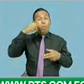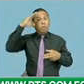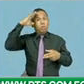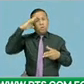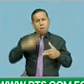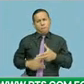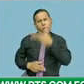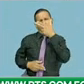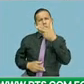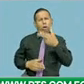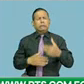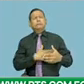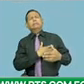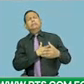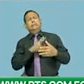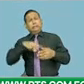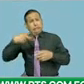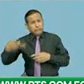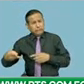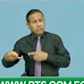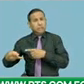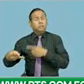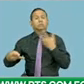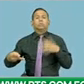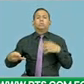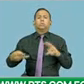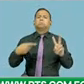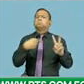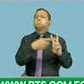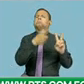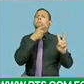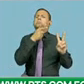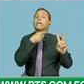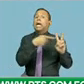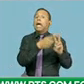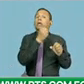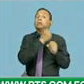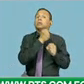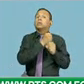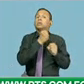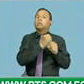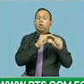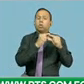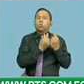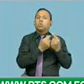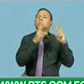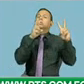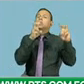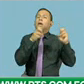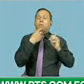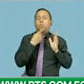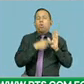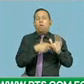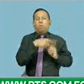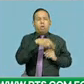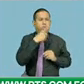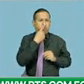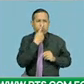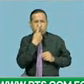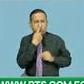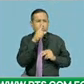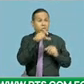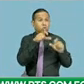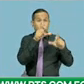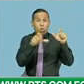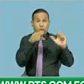formarían parte de una organización que delinquía bajo la modalidad de sacapintas y que intentó asaltar a una mujer que salía de una entidad